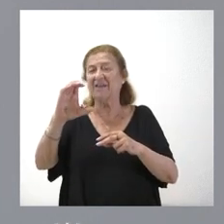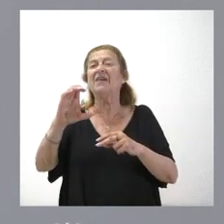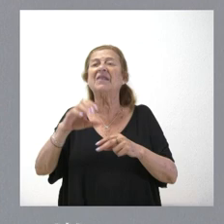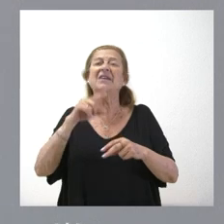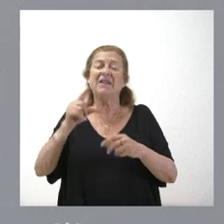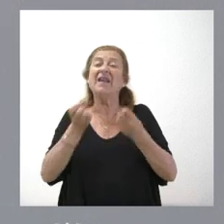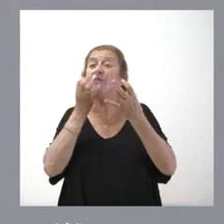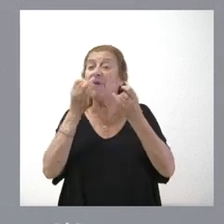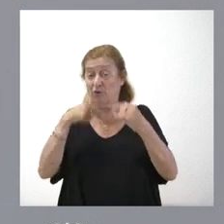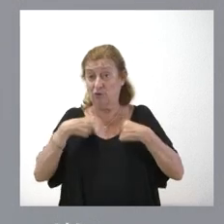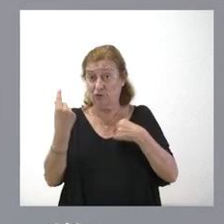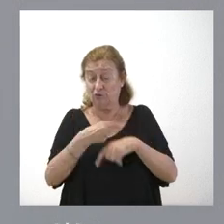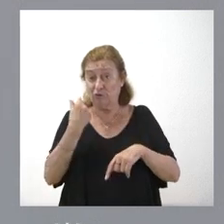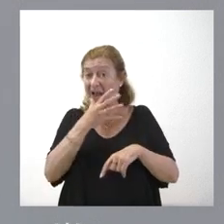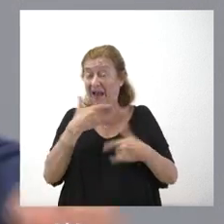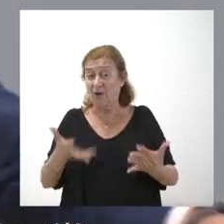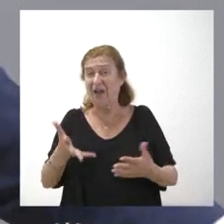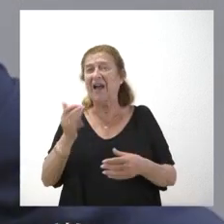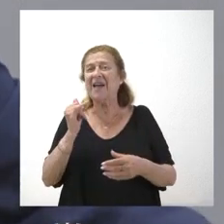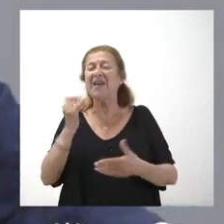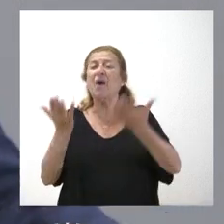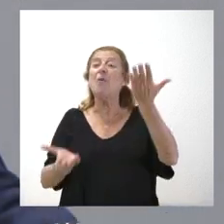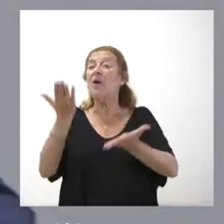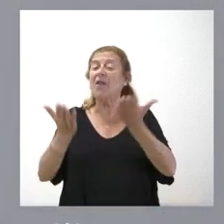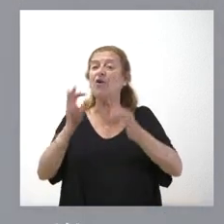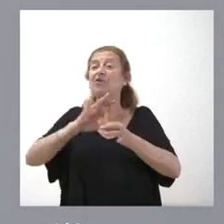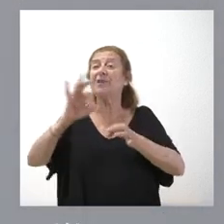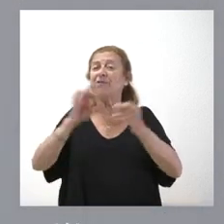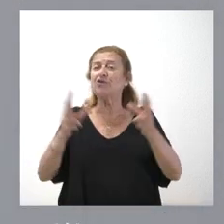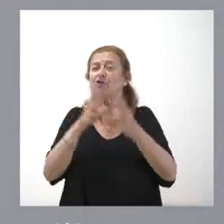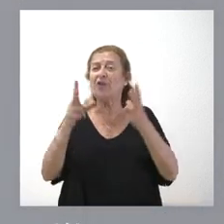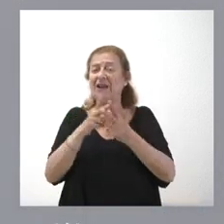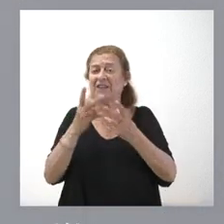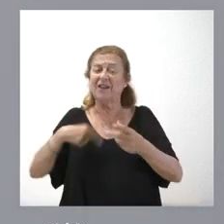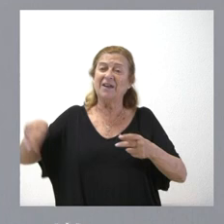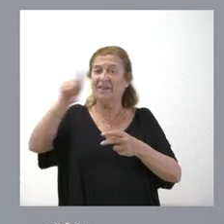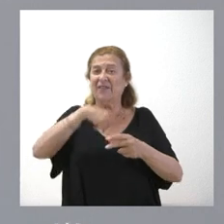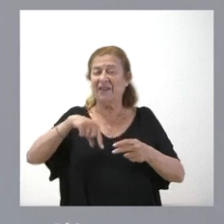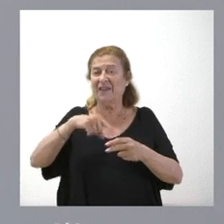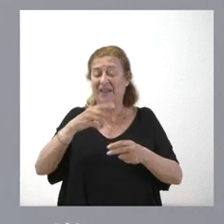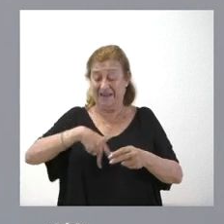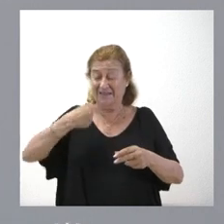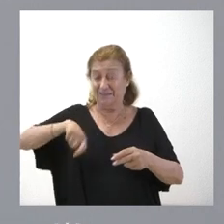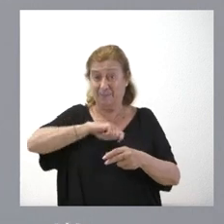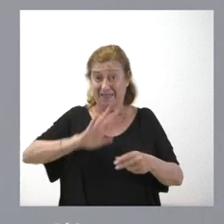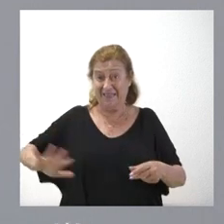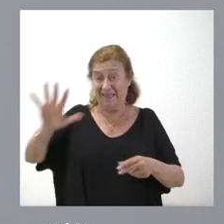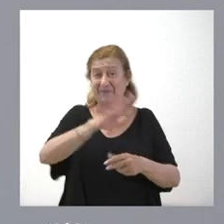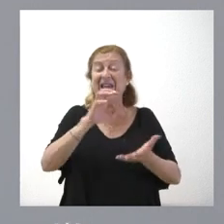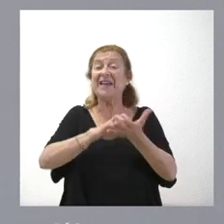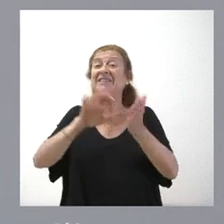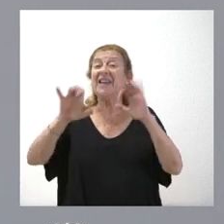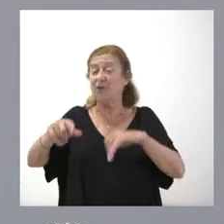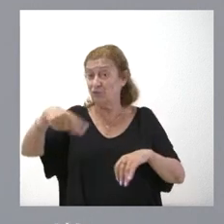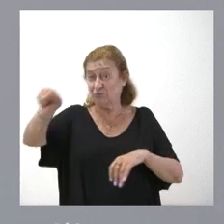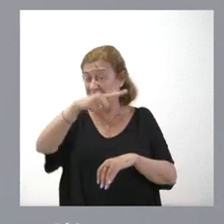la información que tenemos de la valoración de los servicios sociales en el conjunto nacional Castilla y león saben